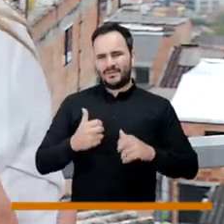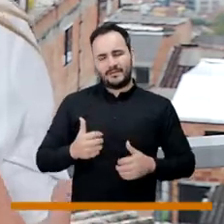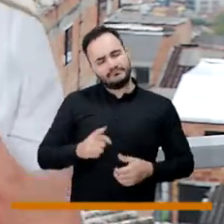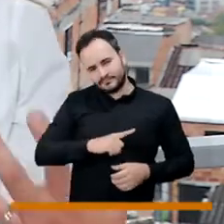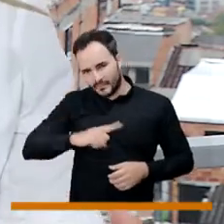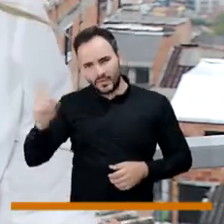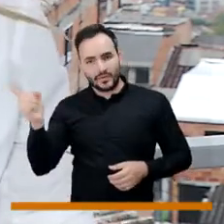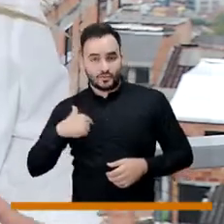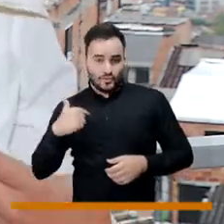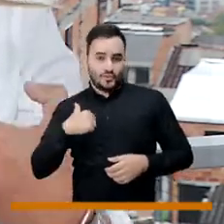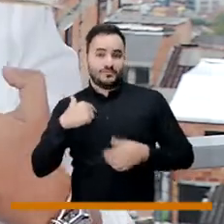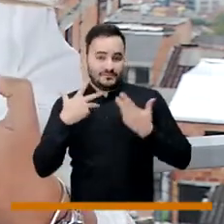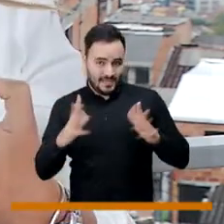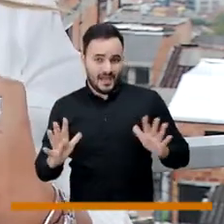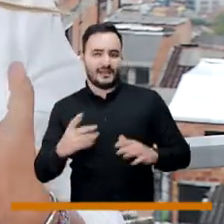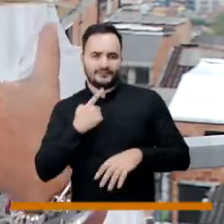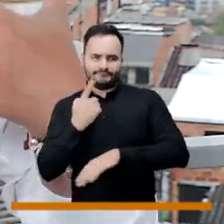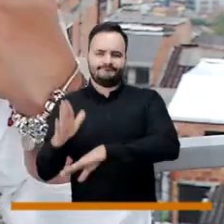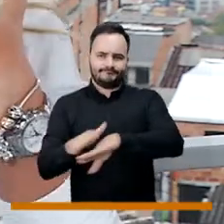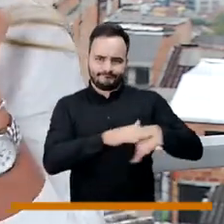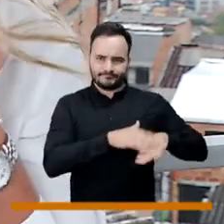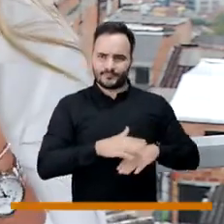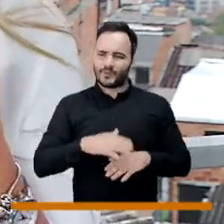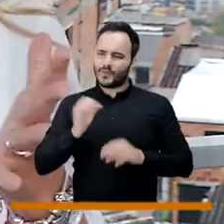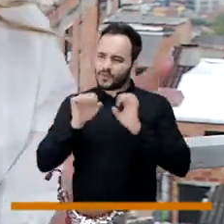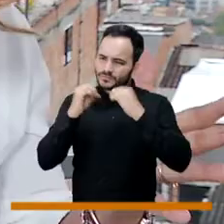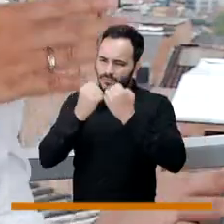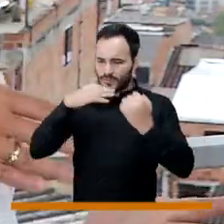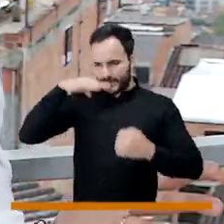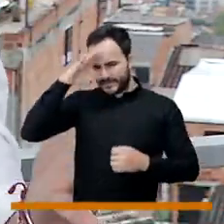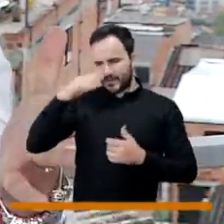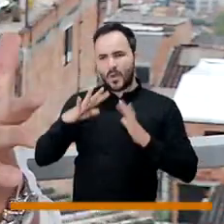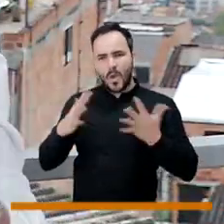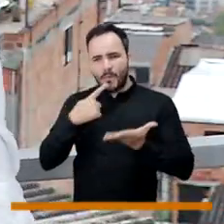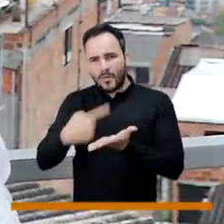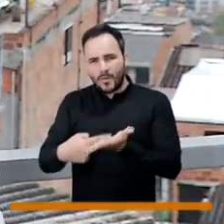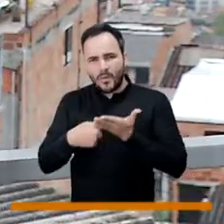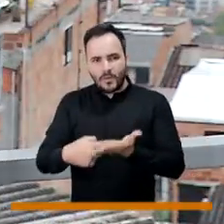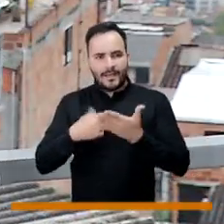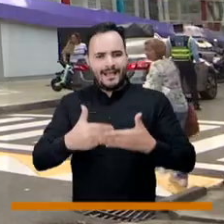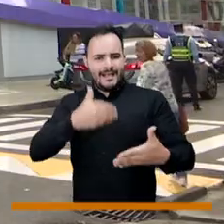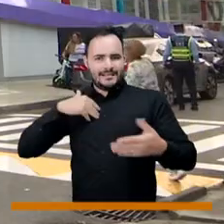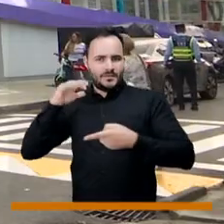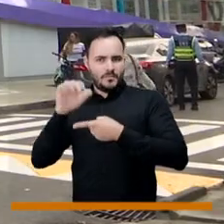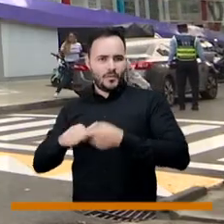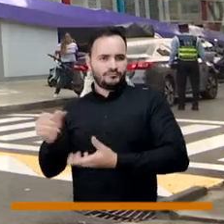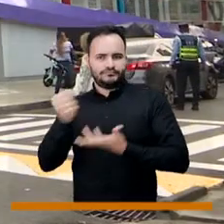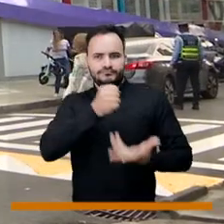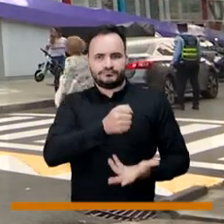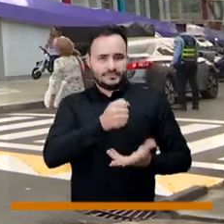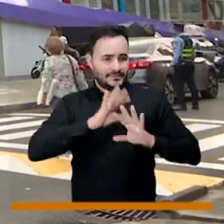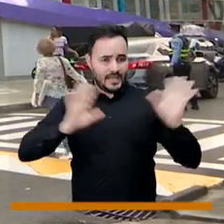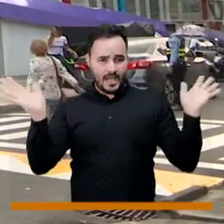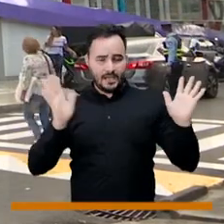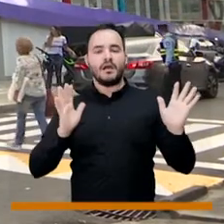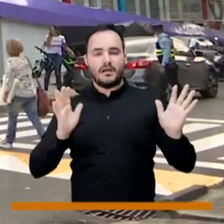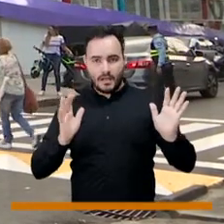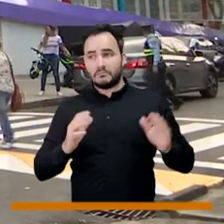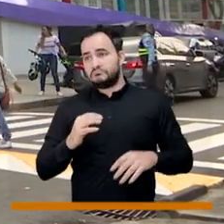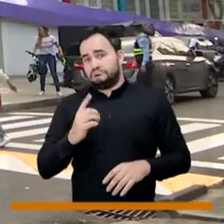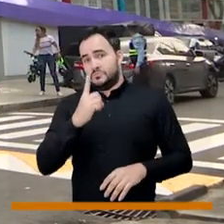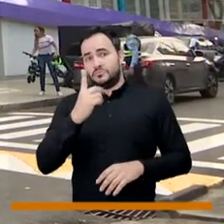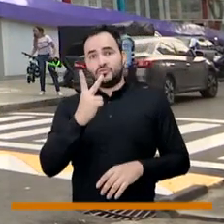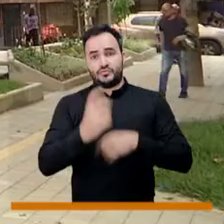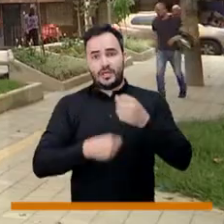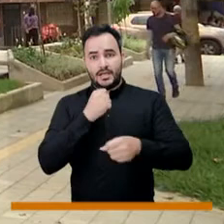es insistente en que podamos establecer desde el concejo de medellín vigencias futuras que puedan trascender de un año a otro para que la